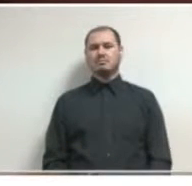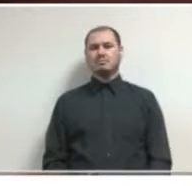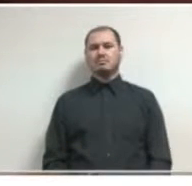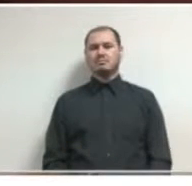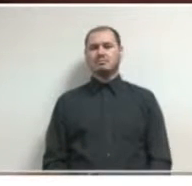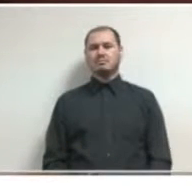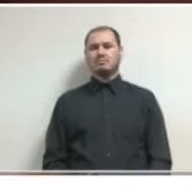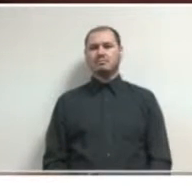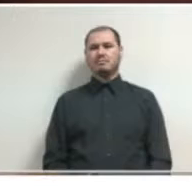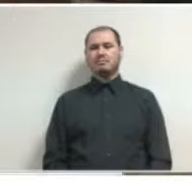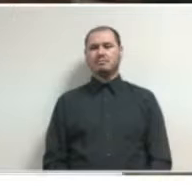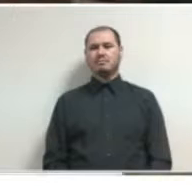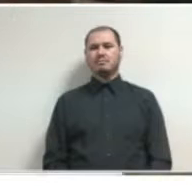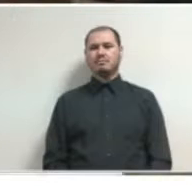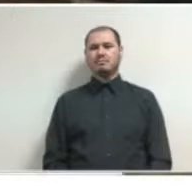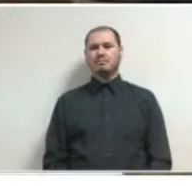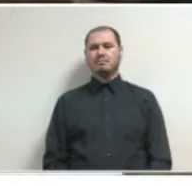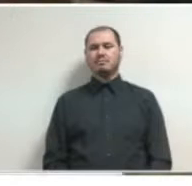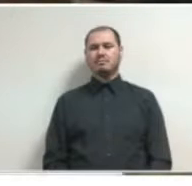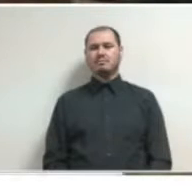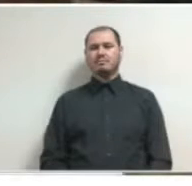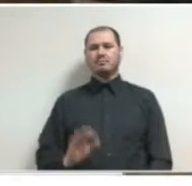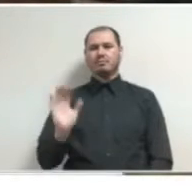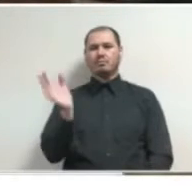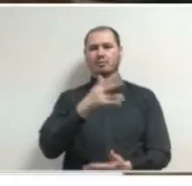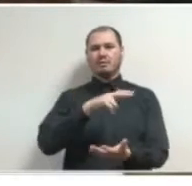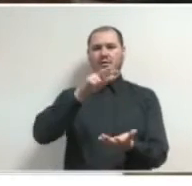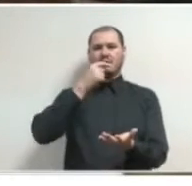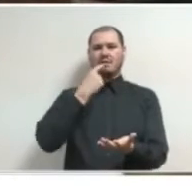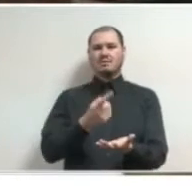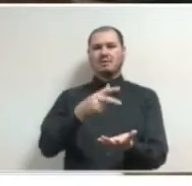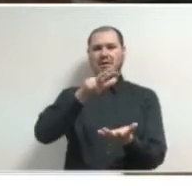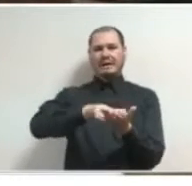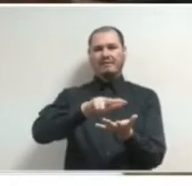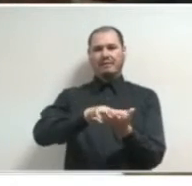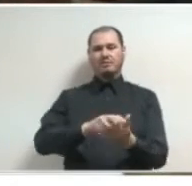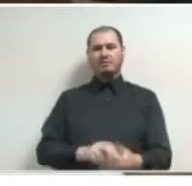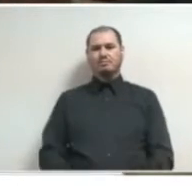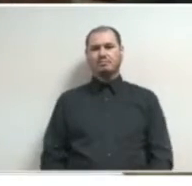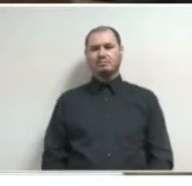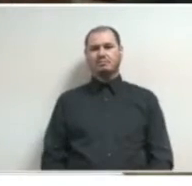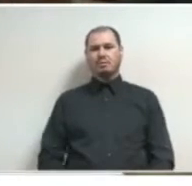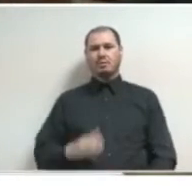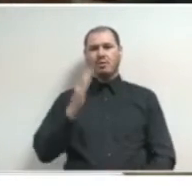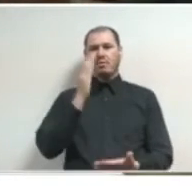Neisha y a monedio pues una compañera de coa para vetear y para ahí te pega tu